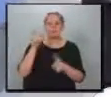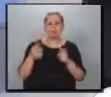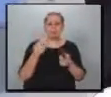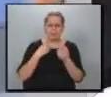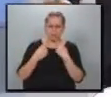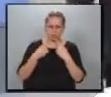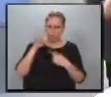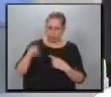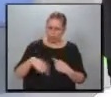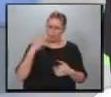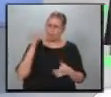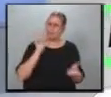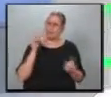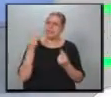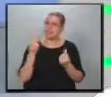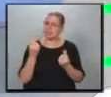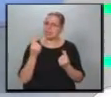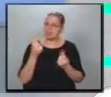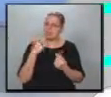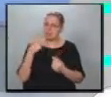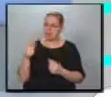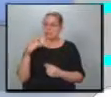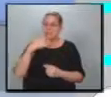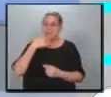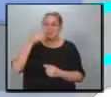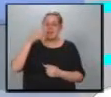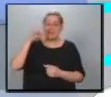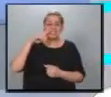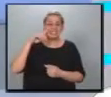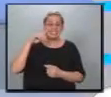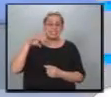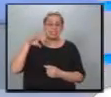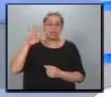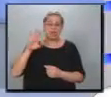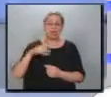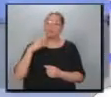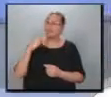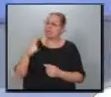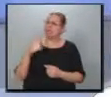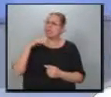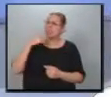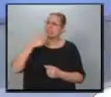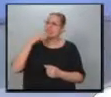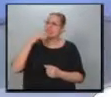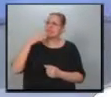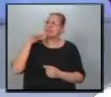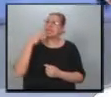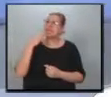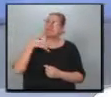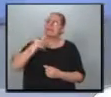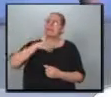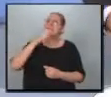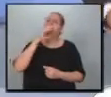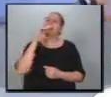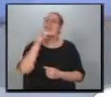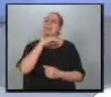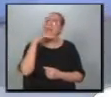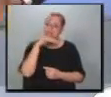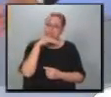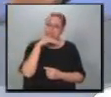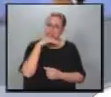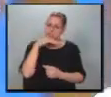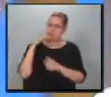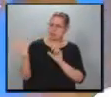diferencia? Pregúntale a Sabatino, me dice. Por ejemplo, lo voy al supermercado. Dice, pregúntale a Sabatino por qué. Si llevo este vino, es